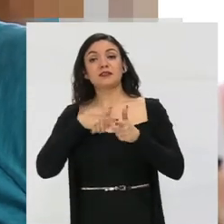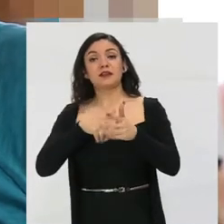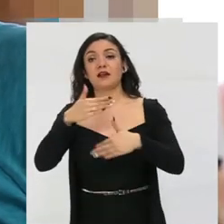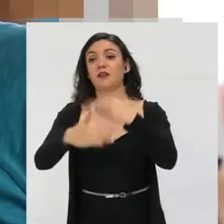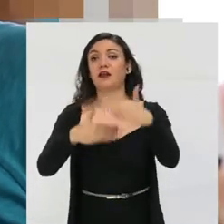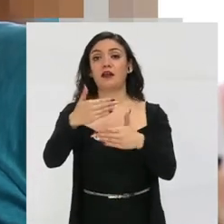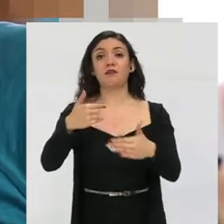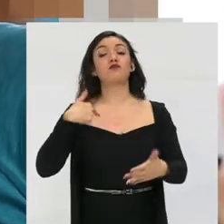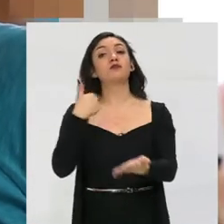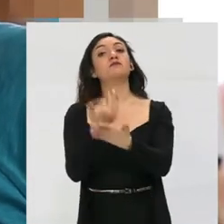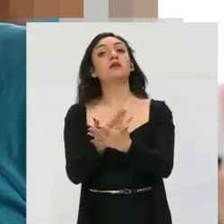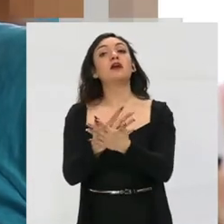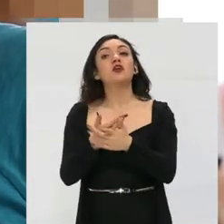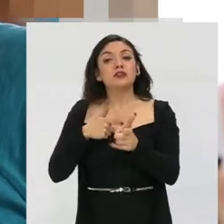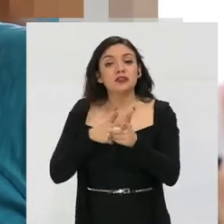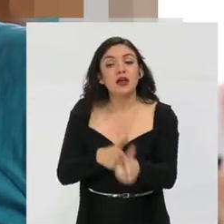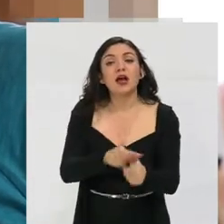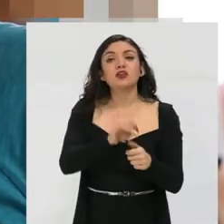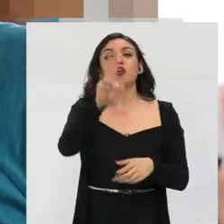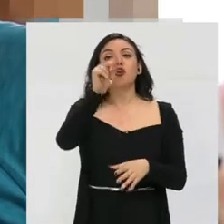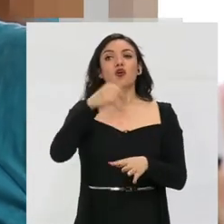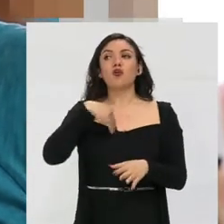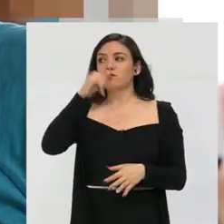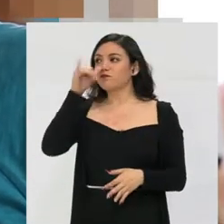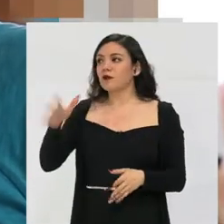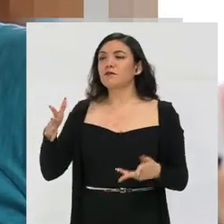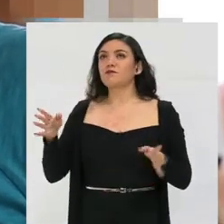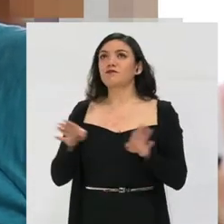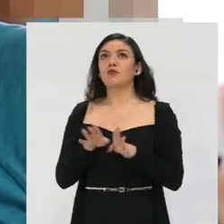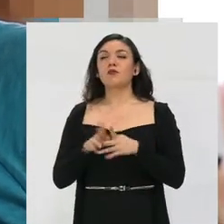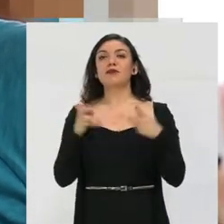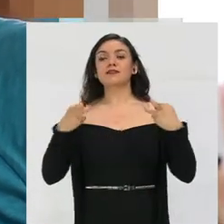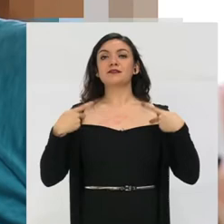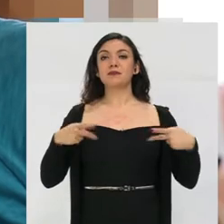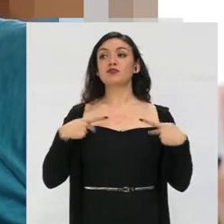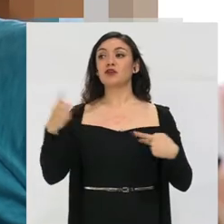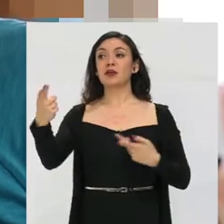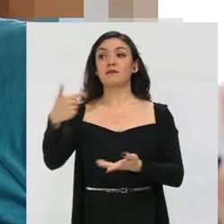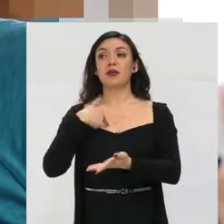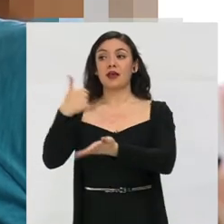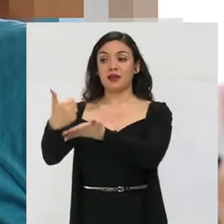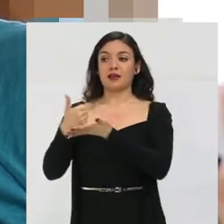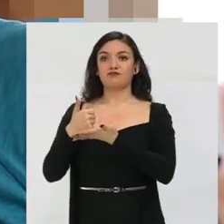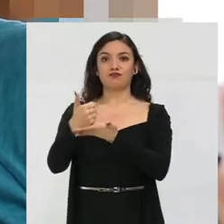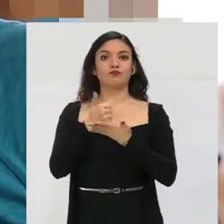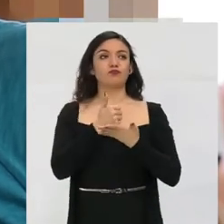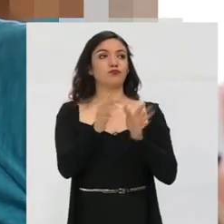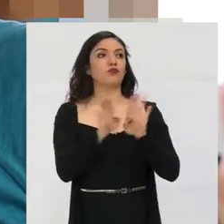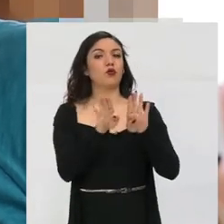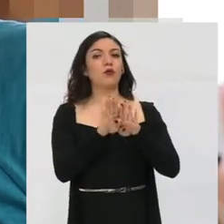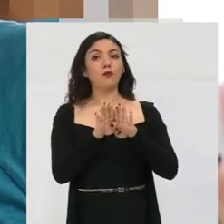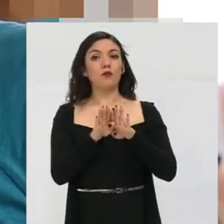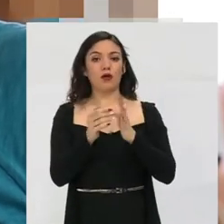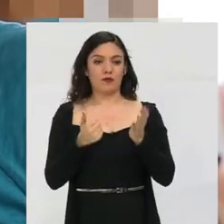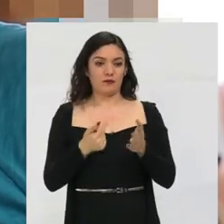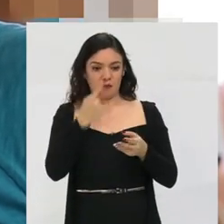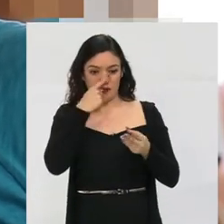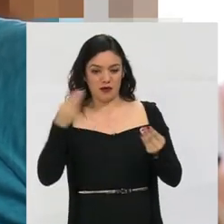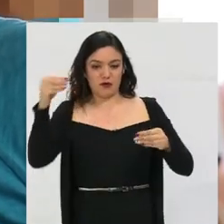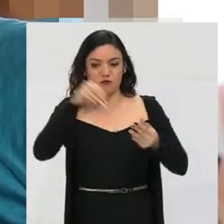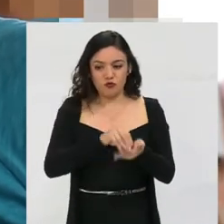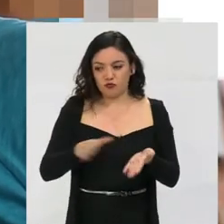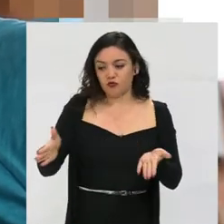para seguir adelante y espero seguir así, no defraudar a la persona que, a las personas que me